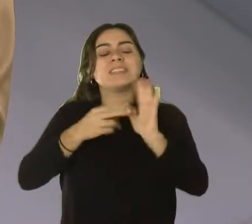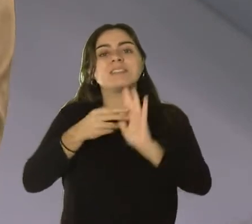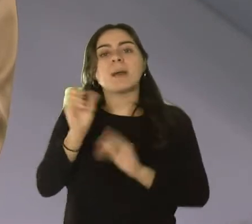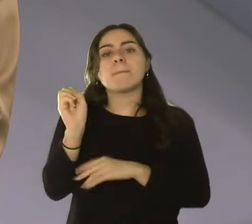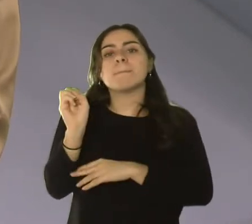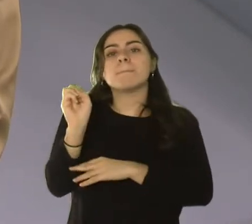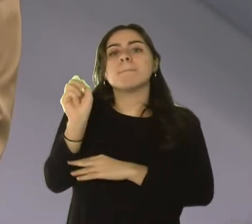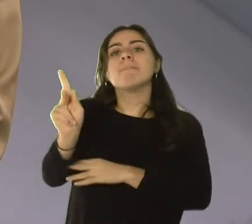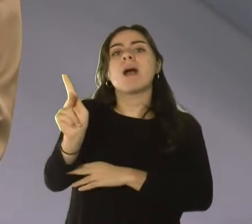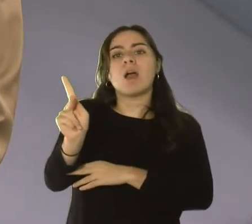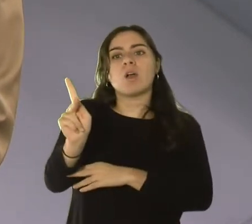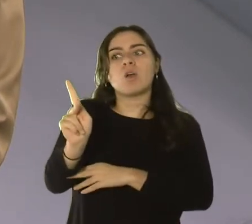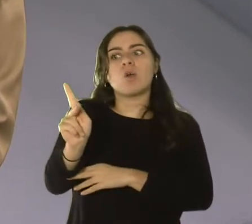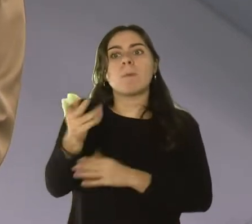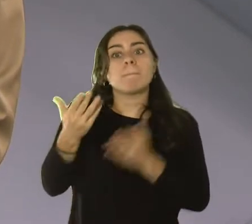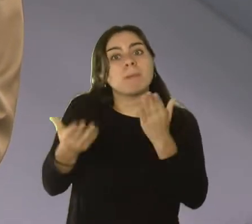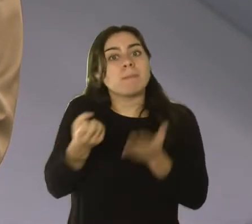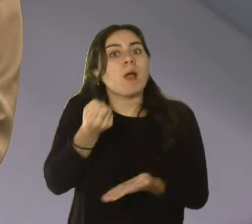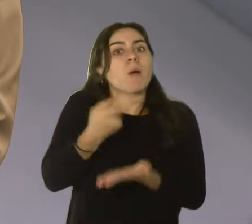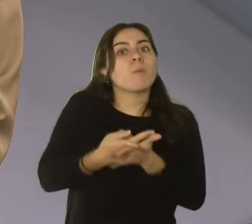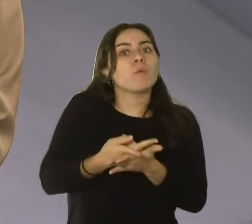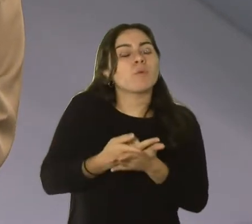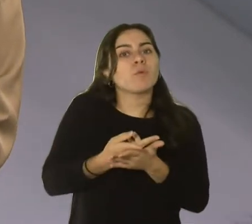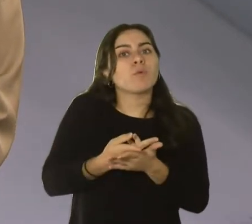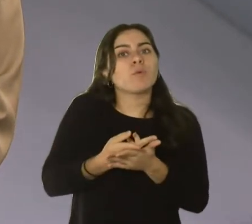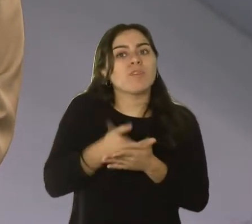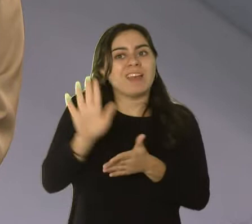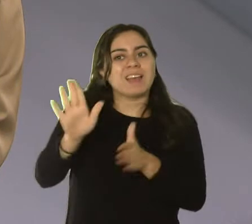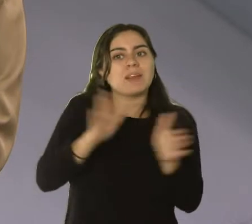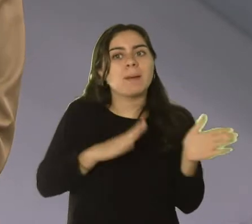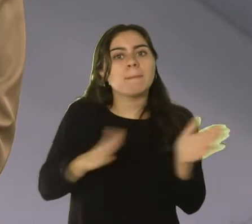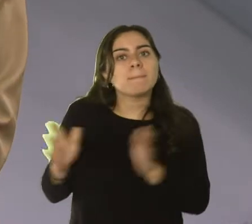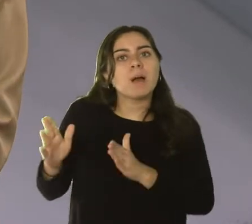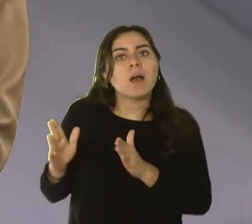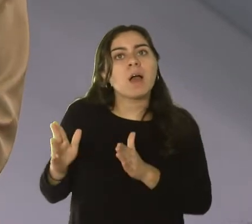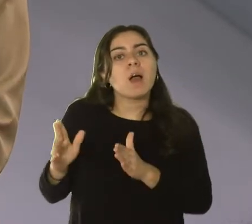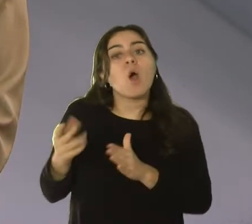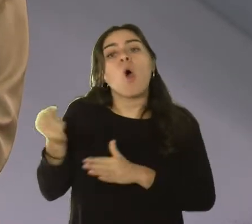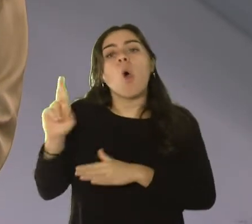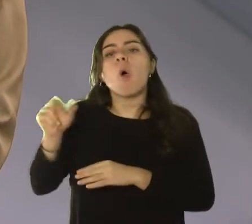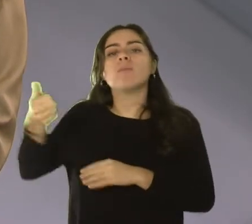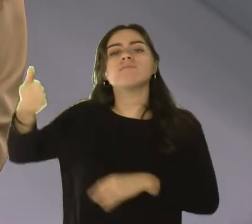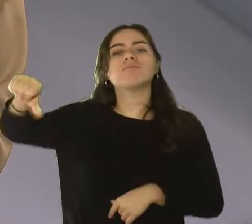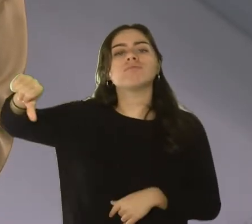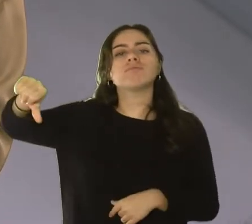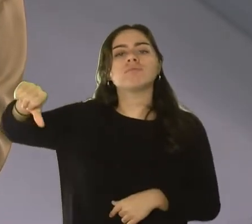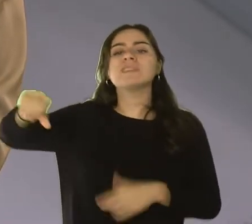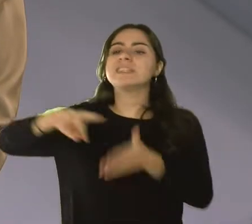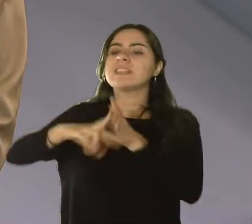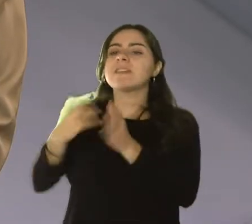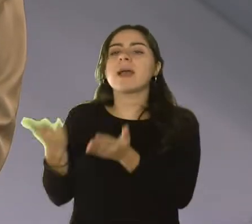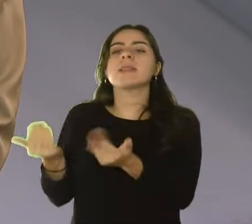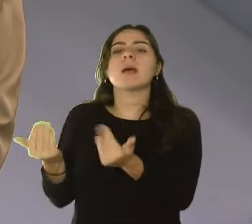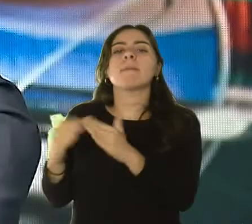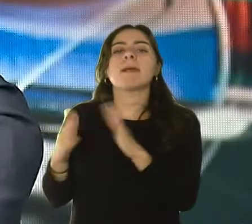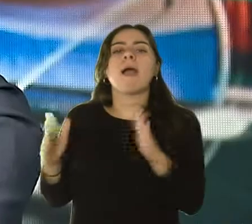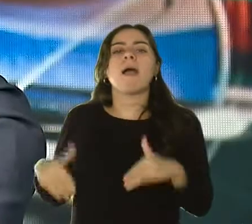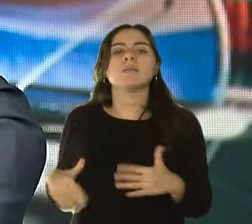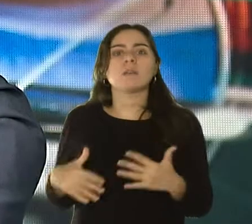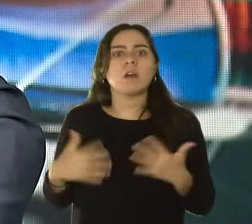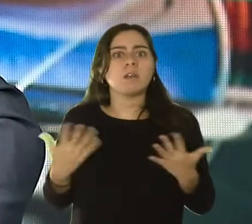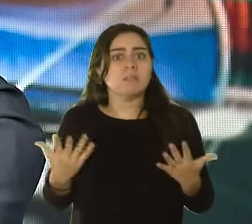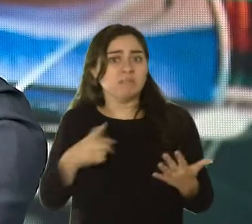de que le apruebe ese concepto, ese plan, le puede eliminar, le puede quitar la residencia, ¿cierto o no?